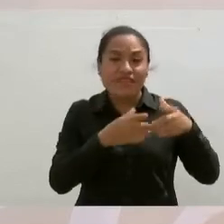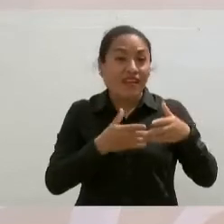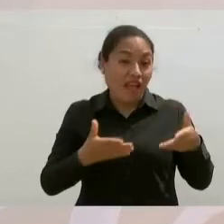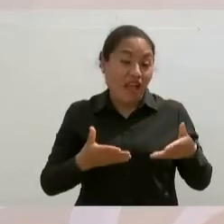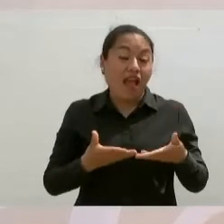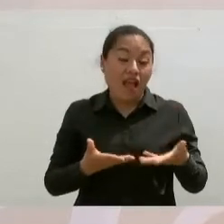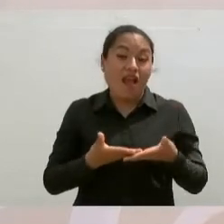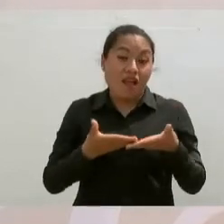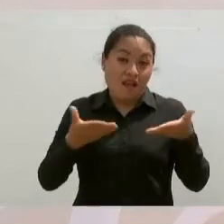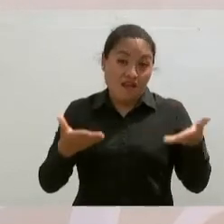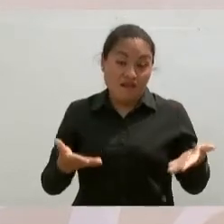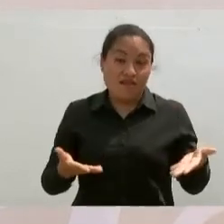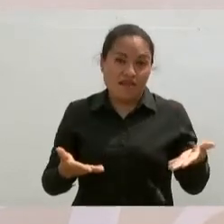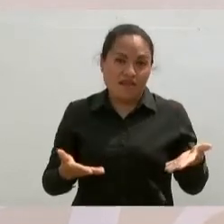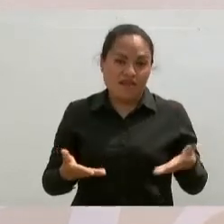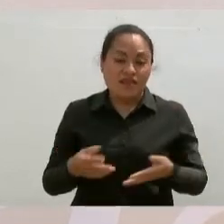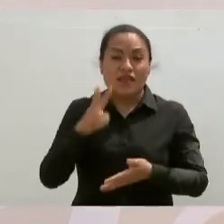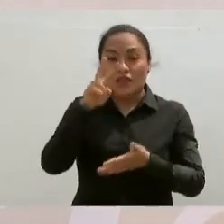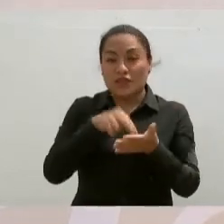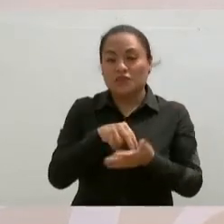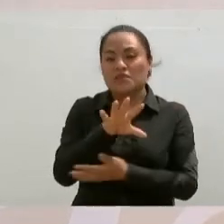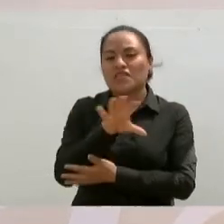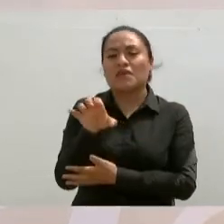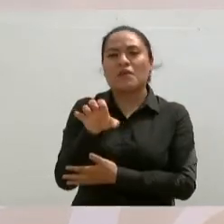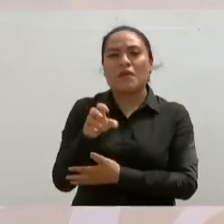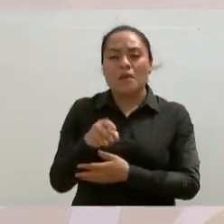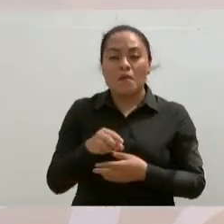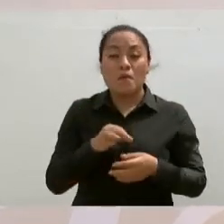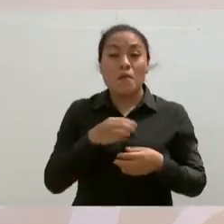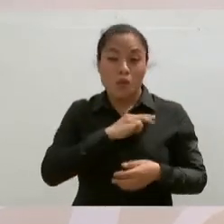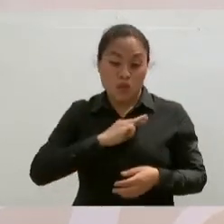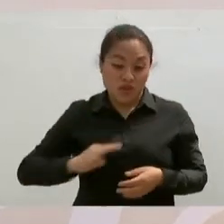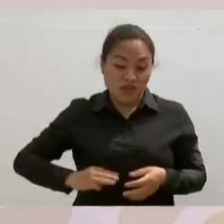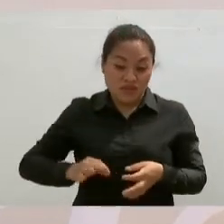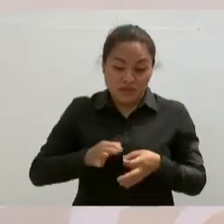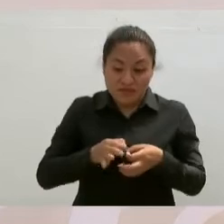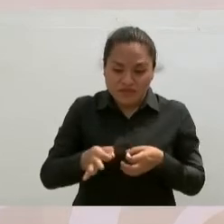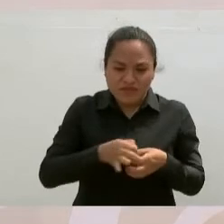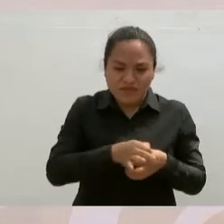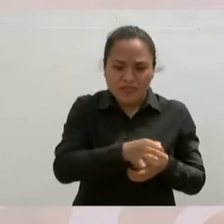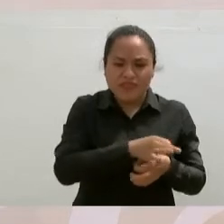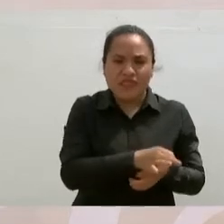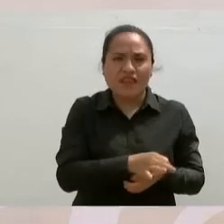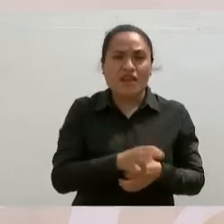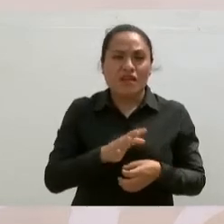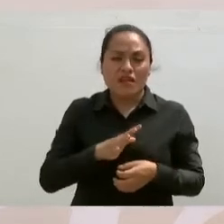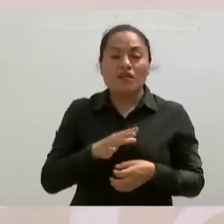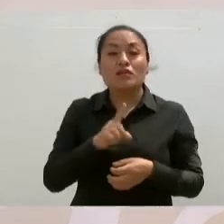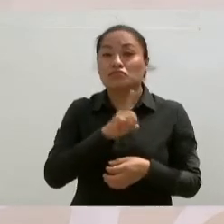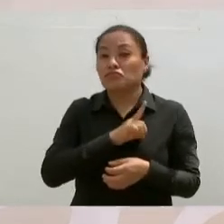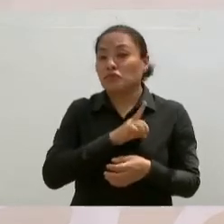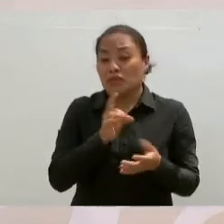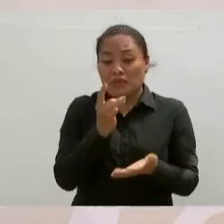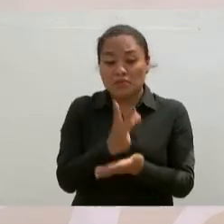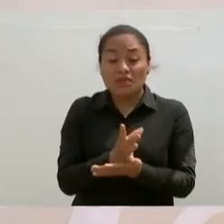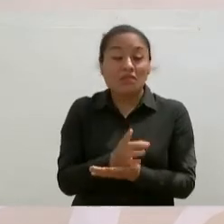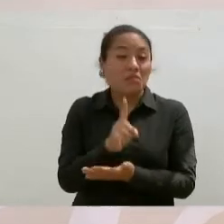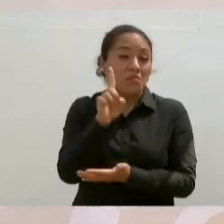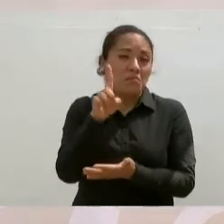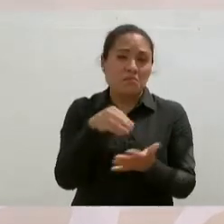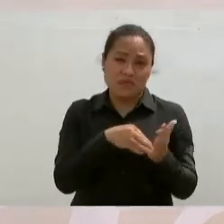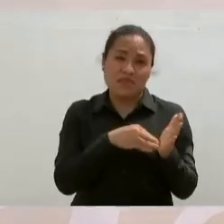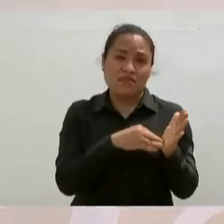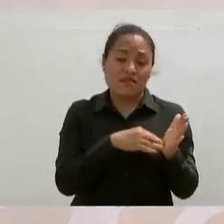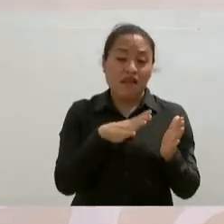actualmente de los 2.500 municipios, solo en 1.000